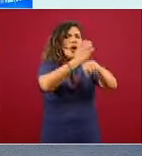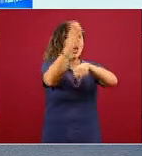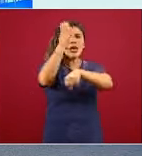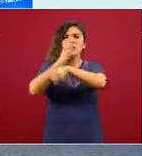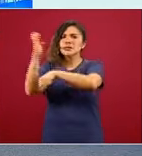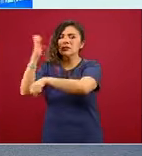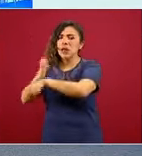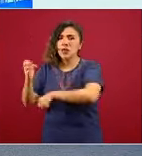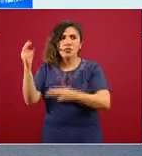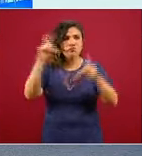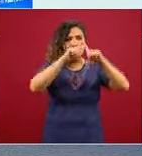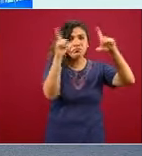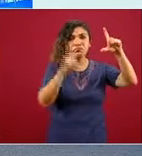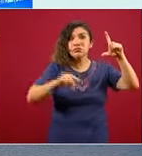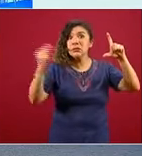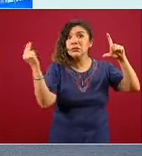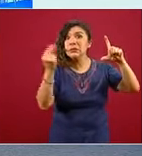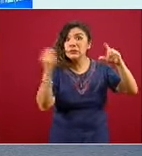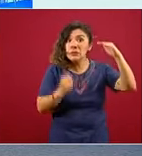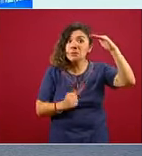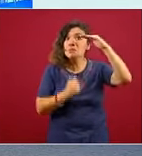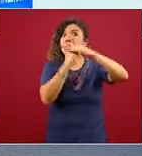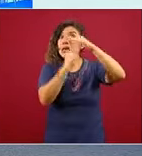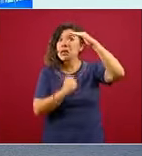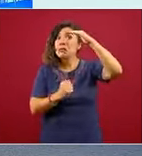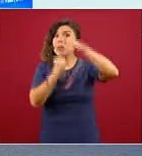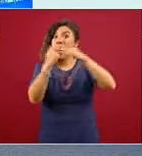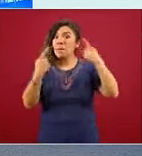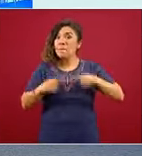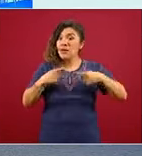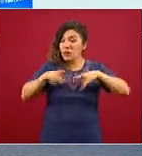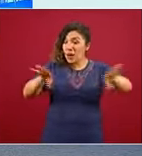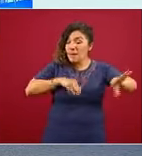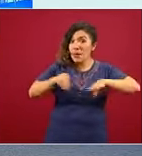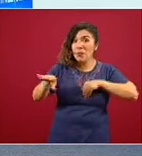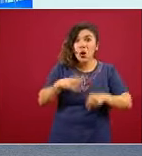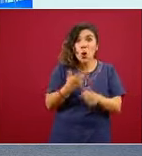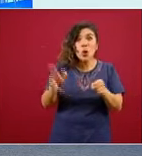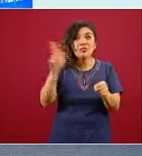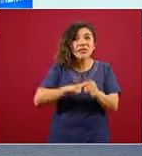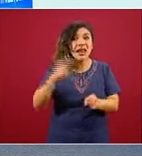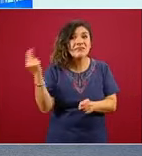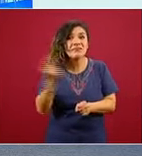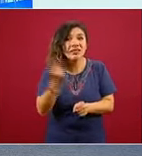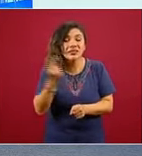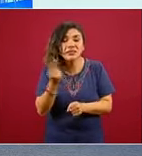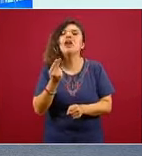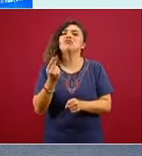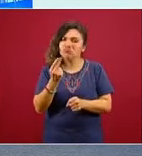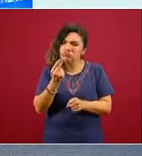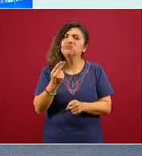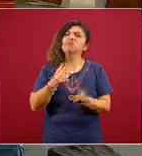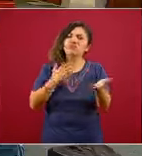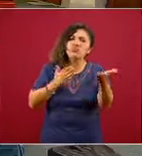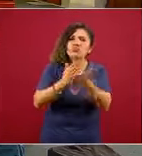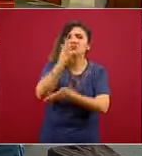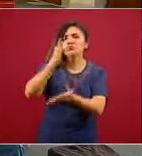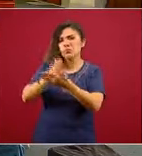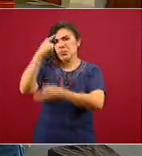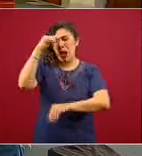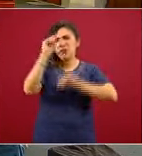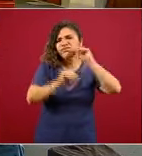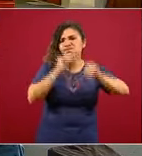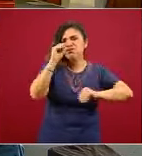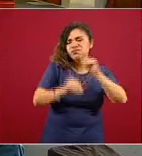federativas que llegan a tener ciertos incrementos o incrementos importantes en sus niveles de saturación